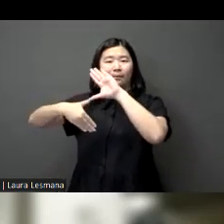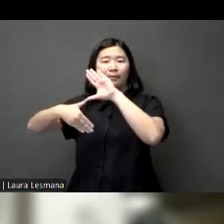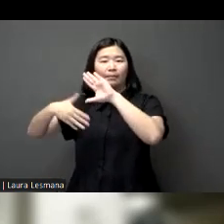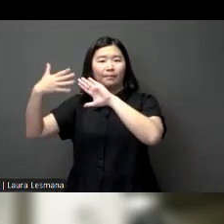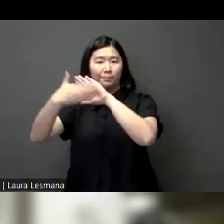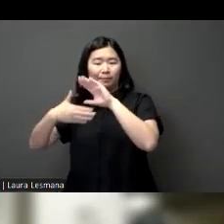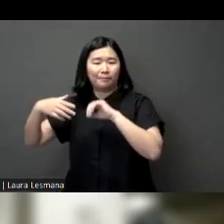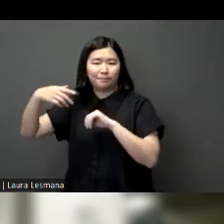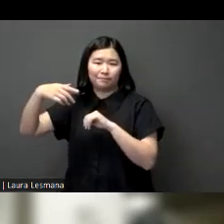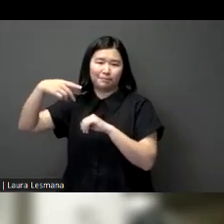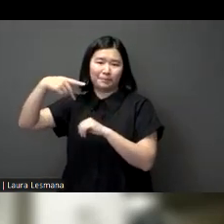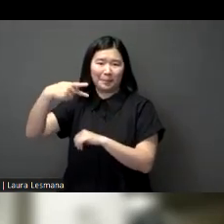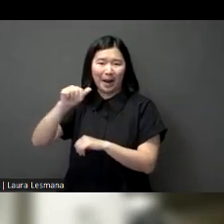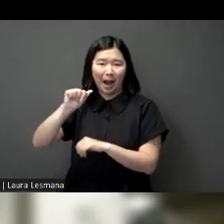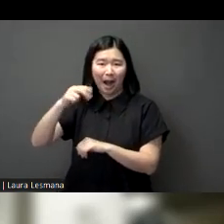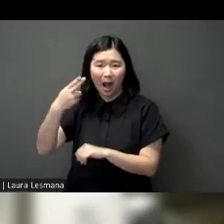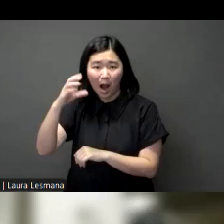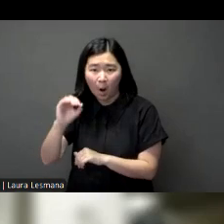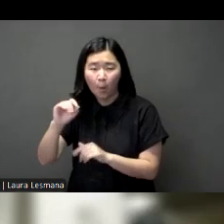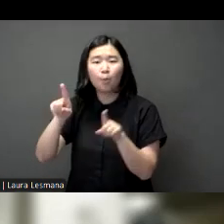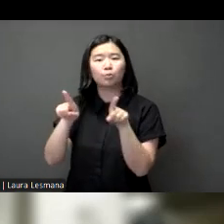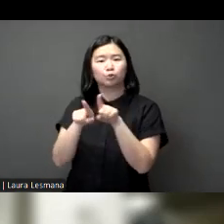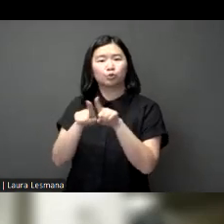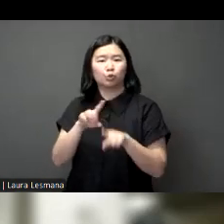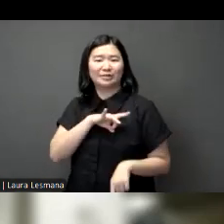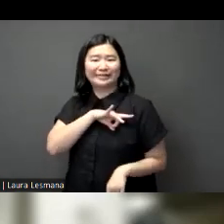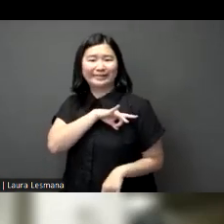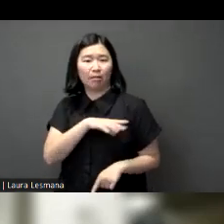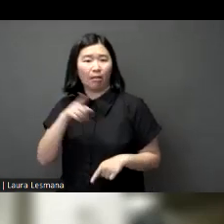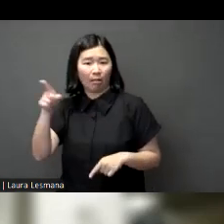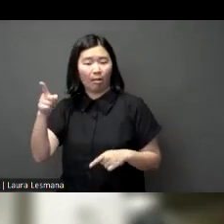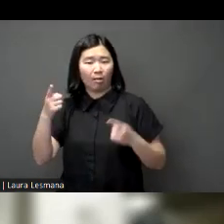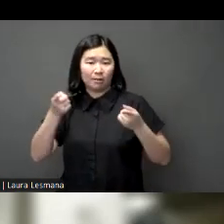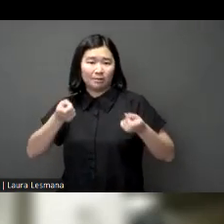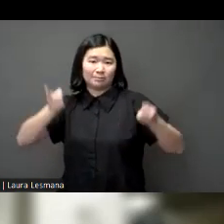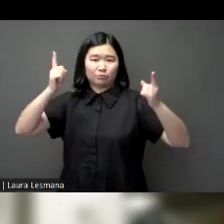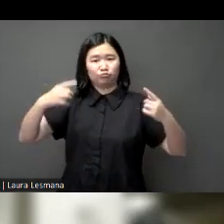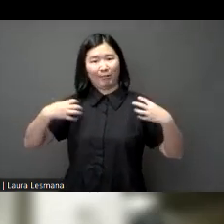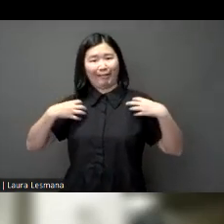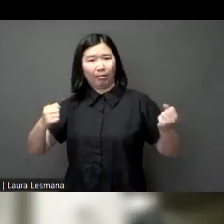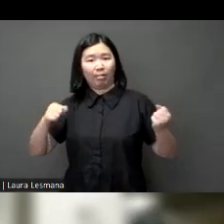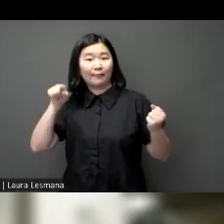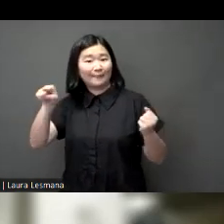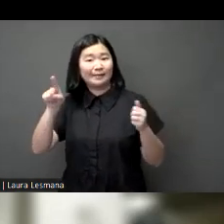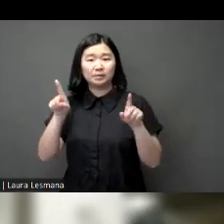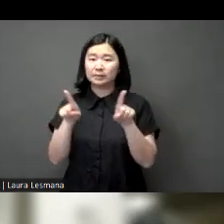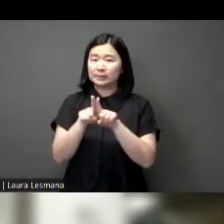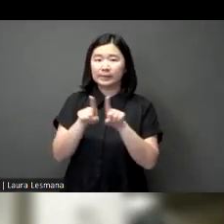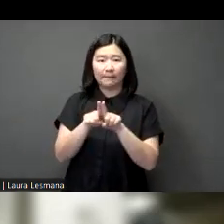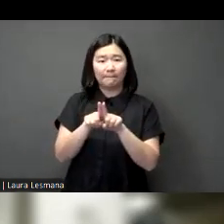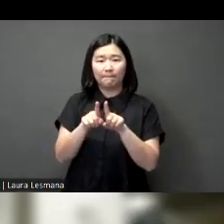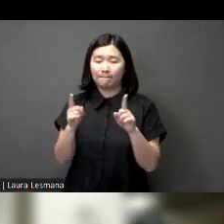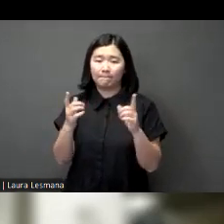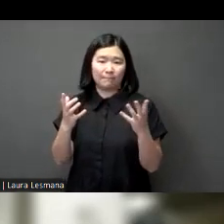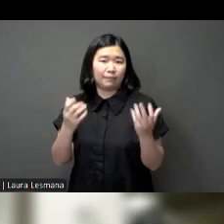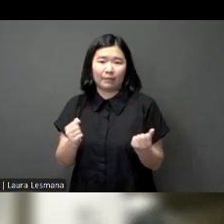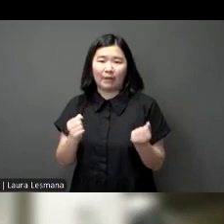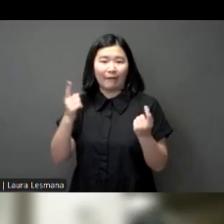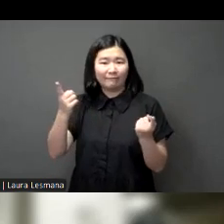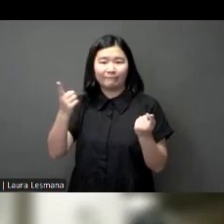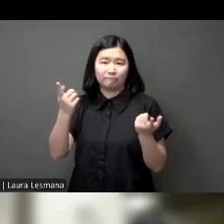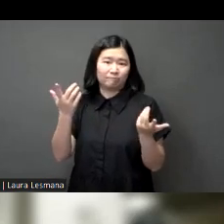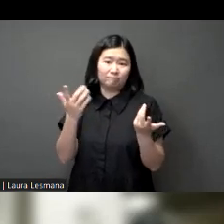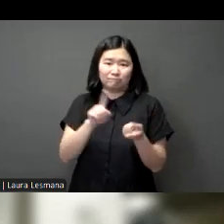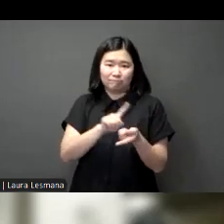de enfermedades, pero donde una de las primeras enfermedades que se incorporó fue cáncer cervicuterino, y este programa se llama GES,